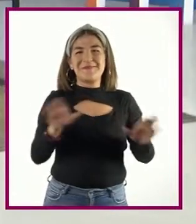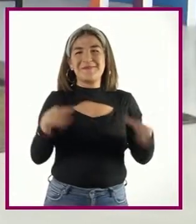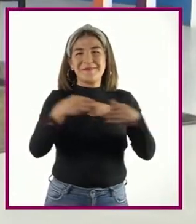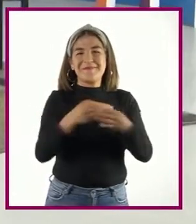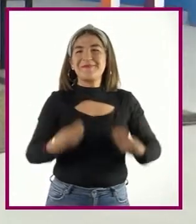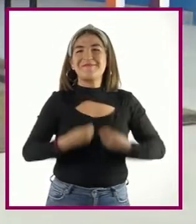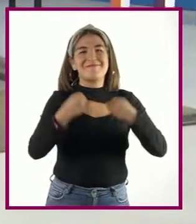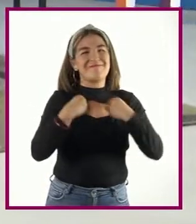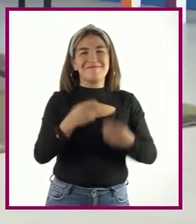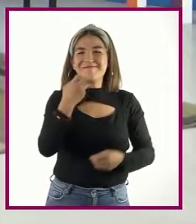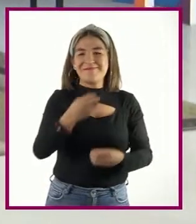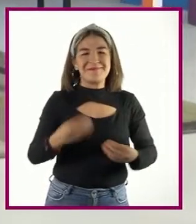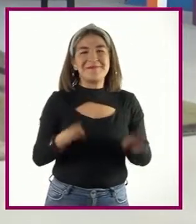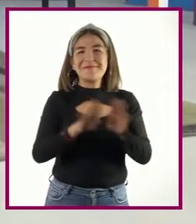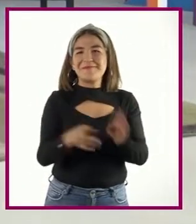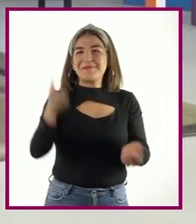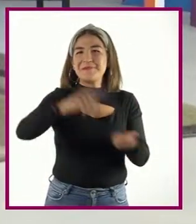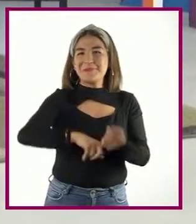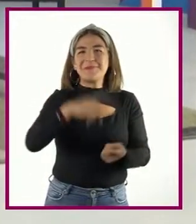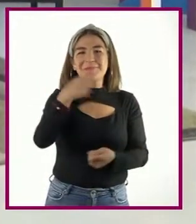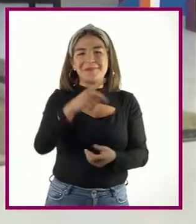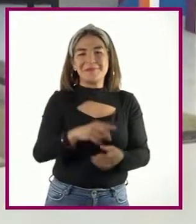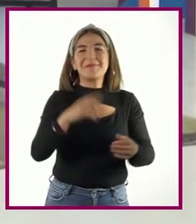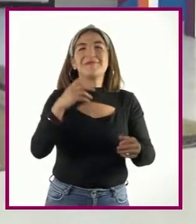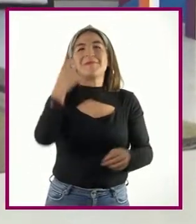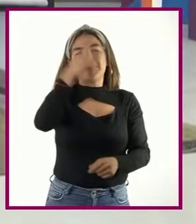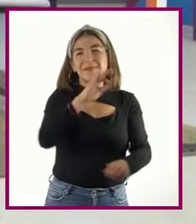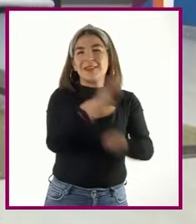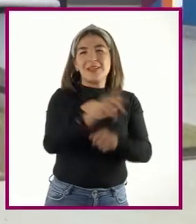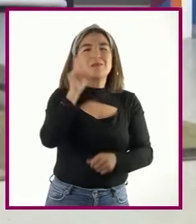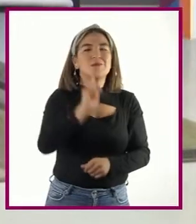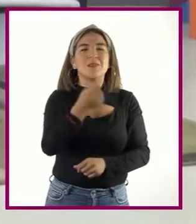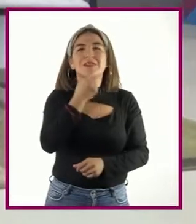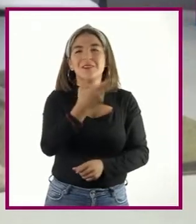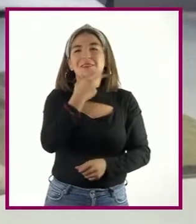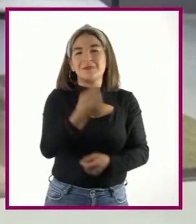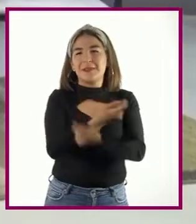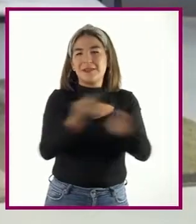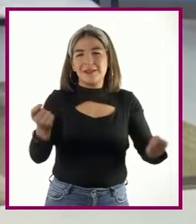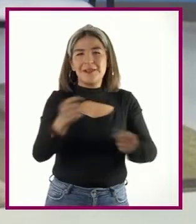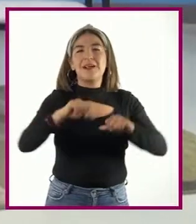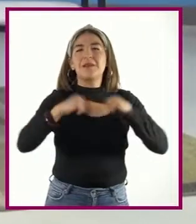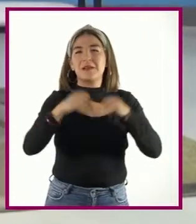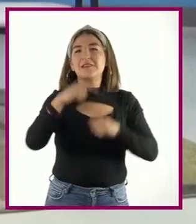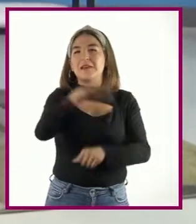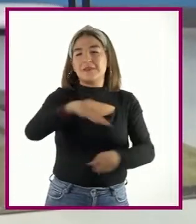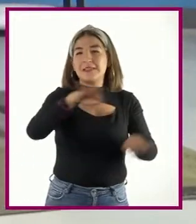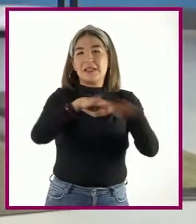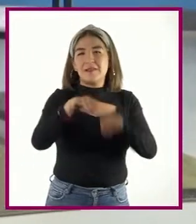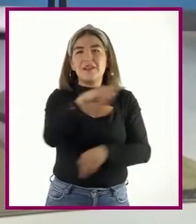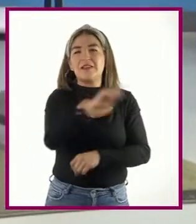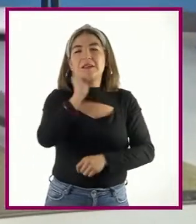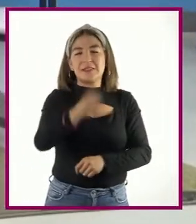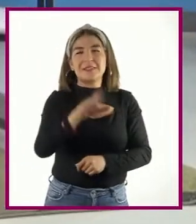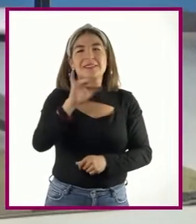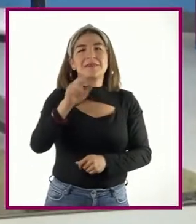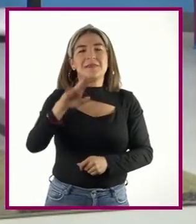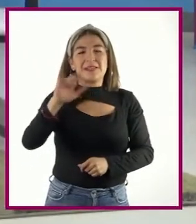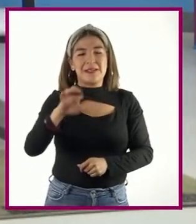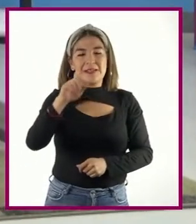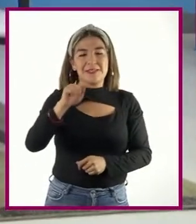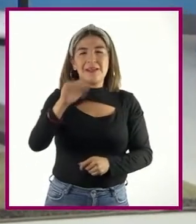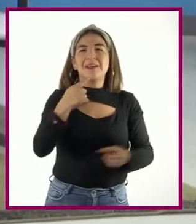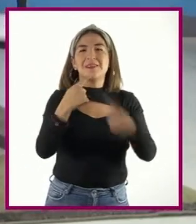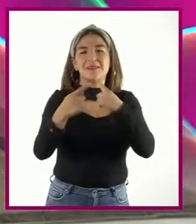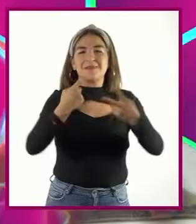y Dignidad en favor de los derechos de niñas, niños y adolescentes que trabajan. Esto es Cívica y Ética en